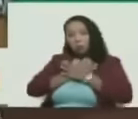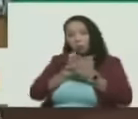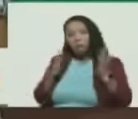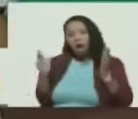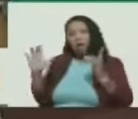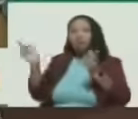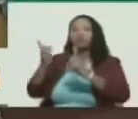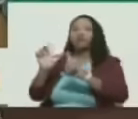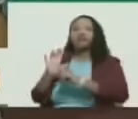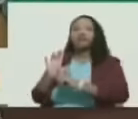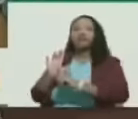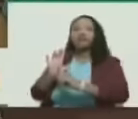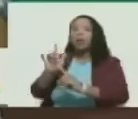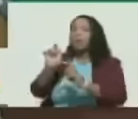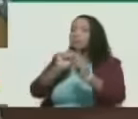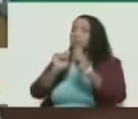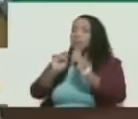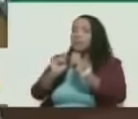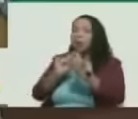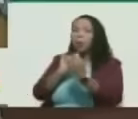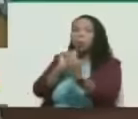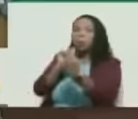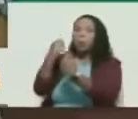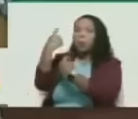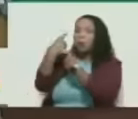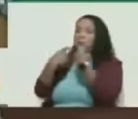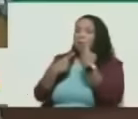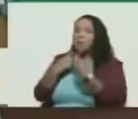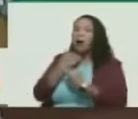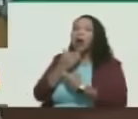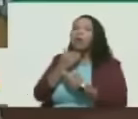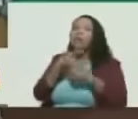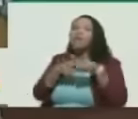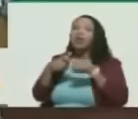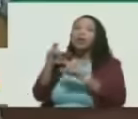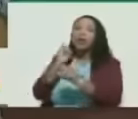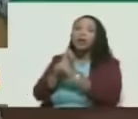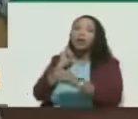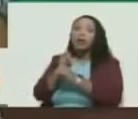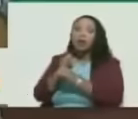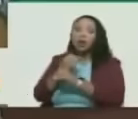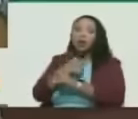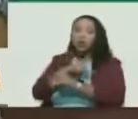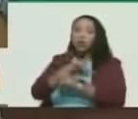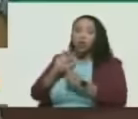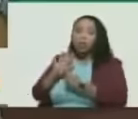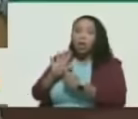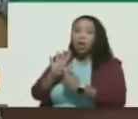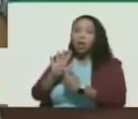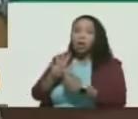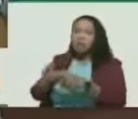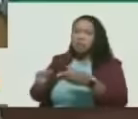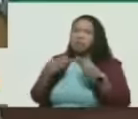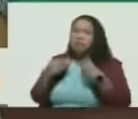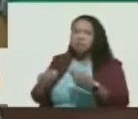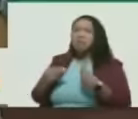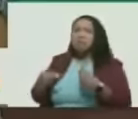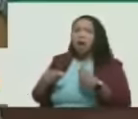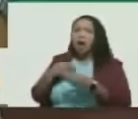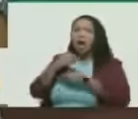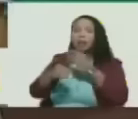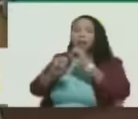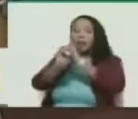de comunicación, periodistas, las preguntas que nos quieran hacer por las distintas redes sociales por donde estamos transmitiendo, para